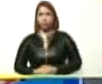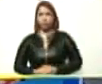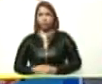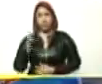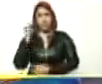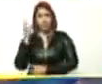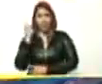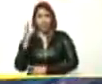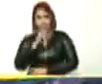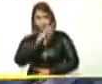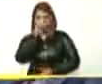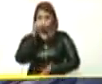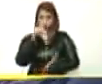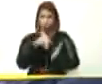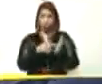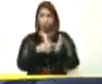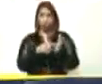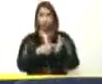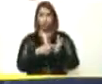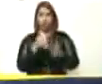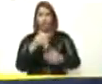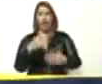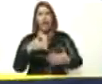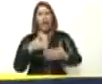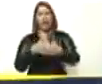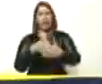totalmente, antinacional,